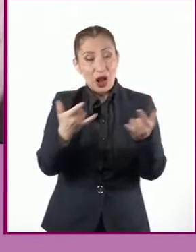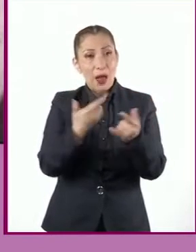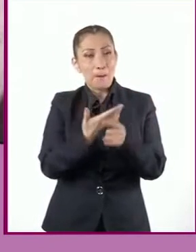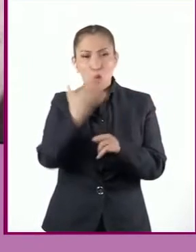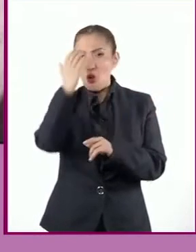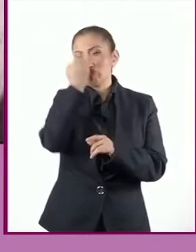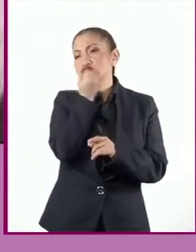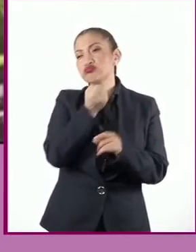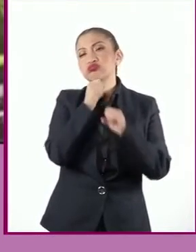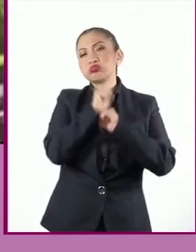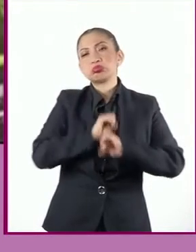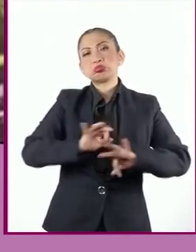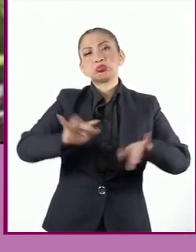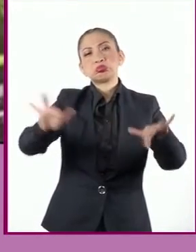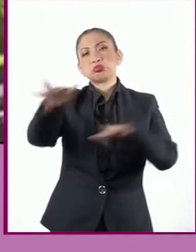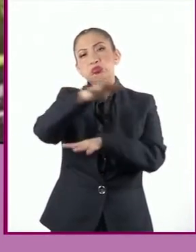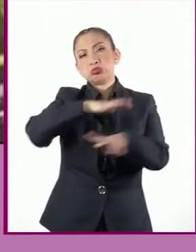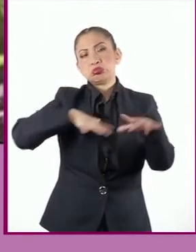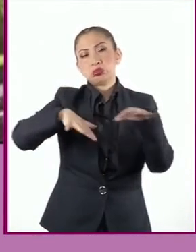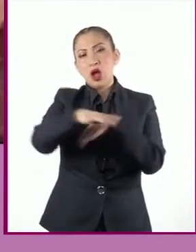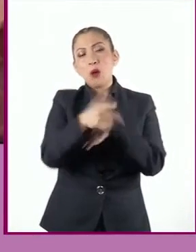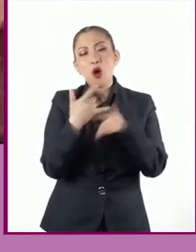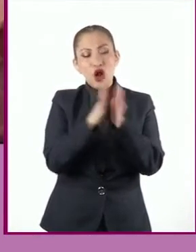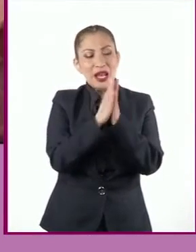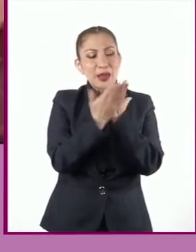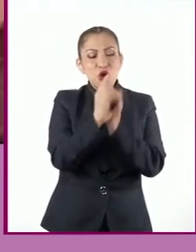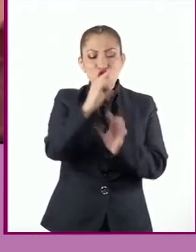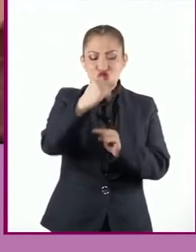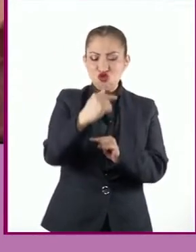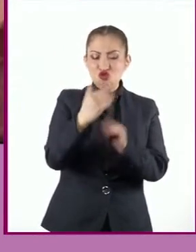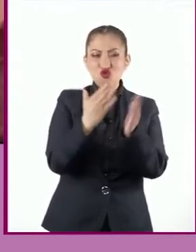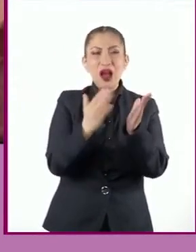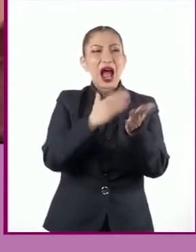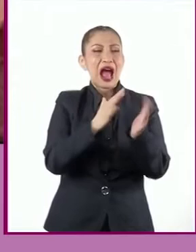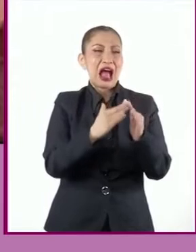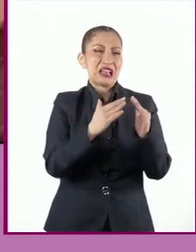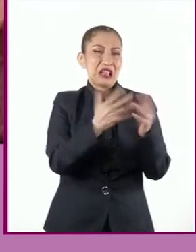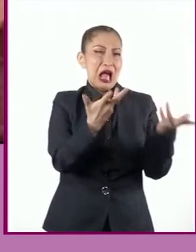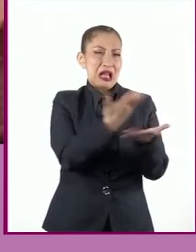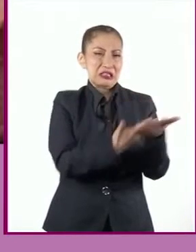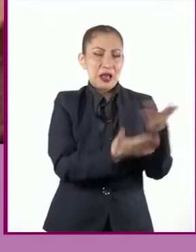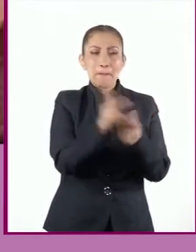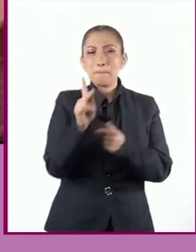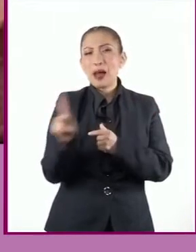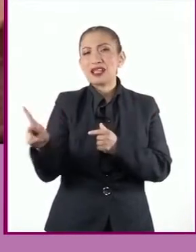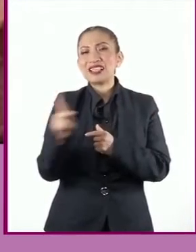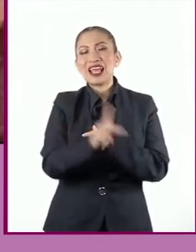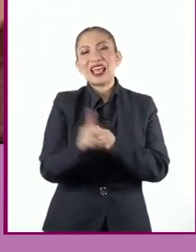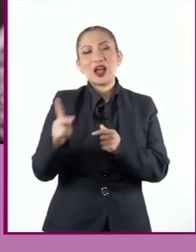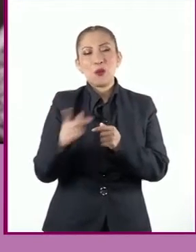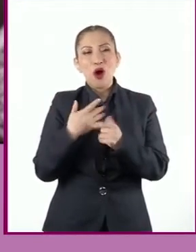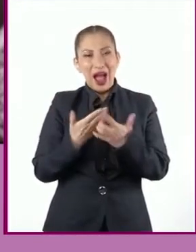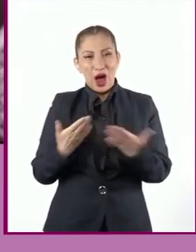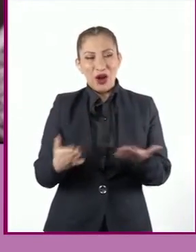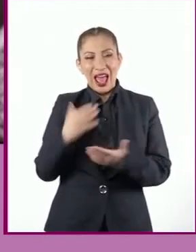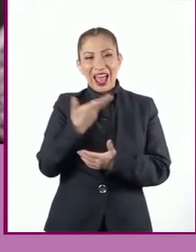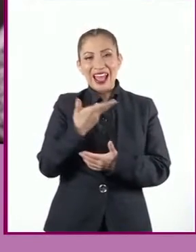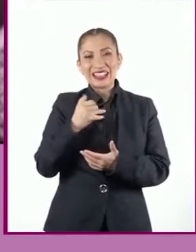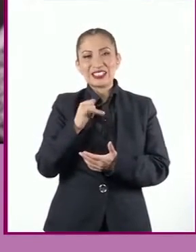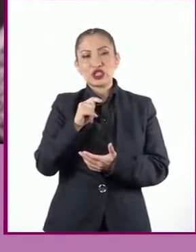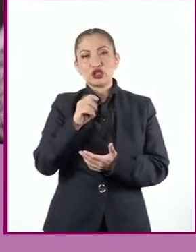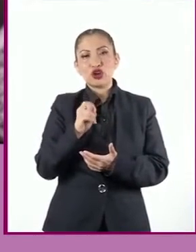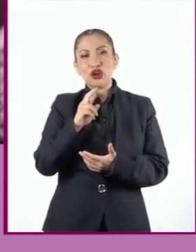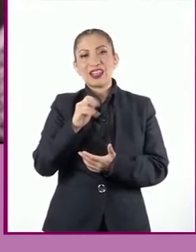muy conocidos, pues circulaban en forma de pequeños libros de fabricación casera, similares a las historietas que se publican hoy en